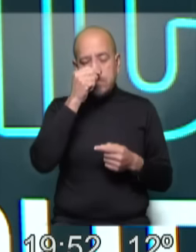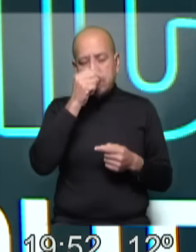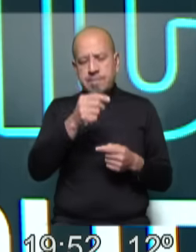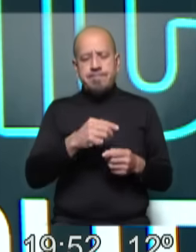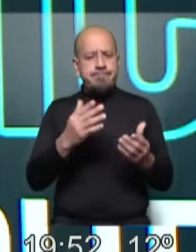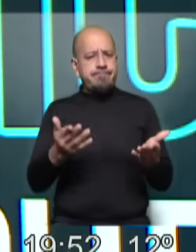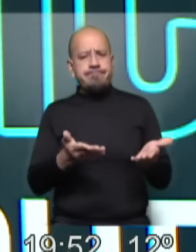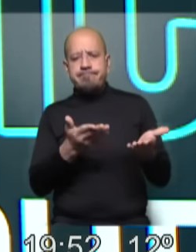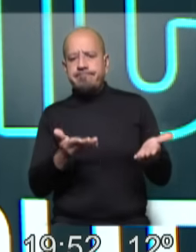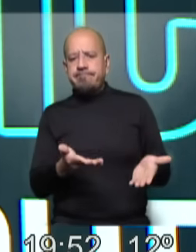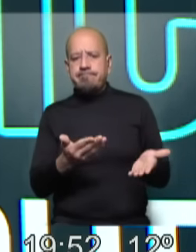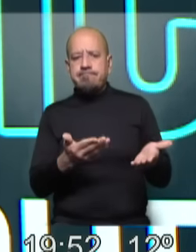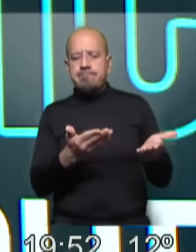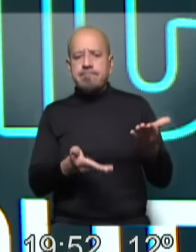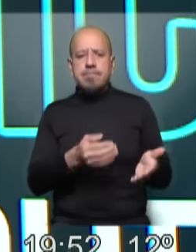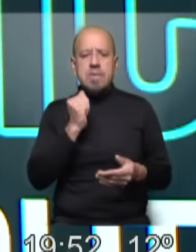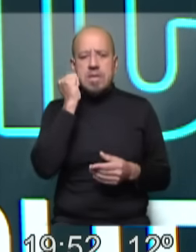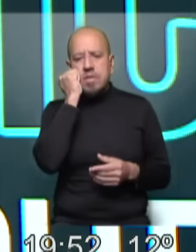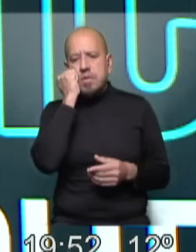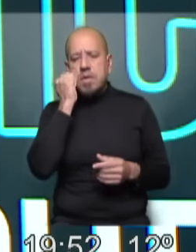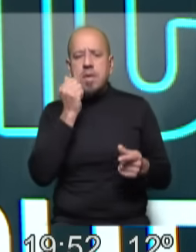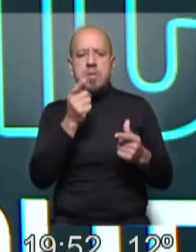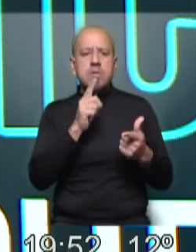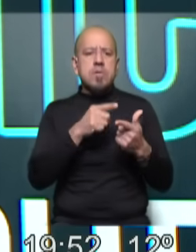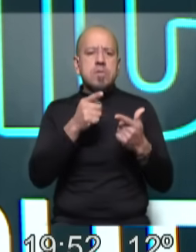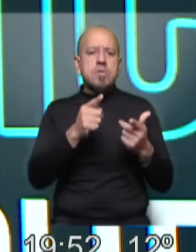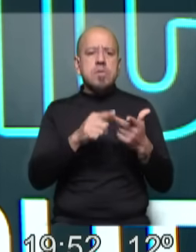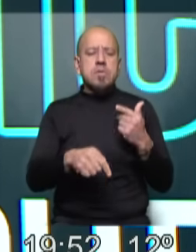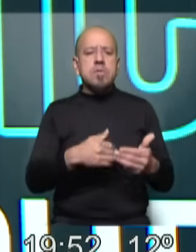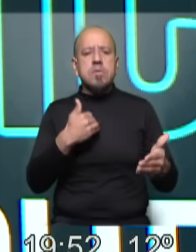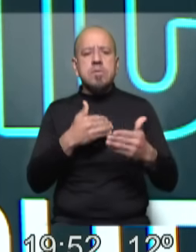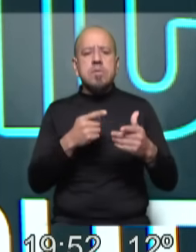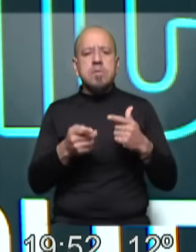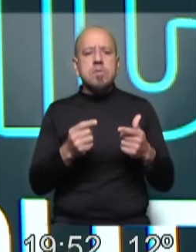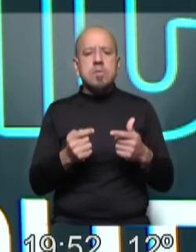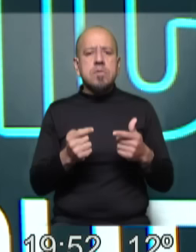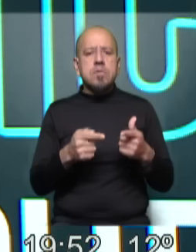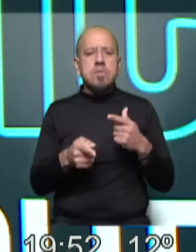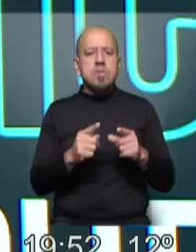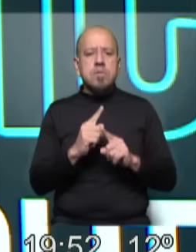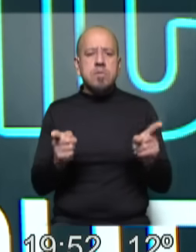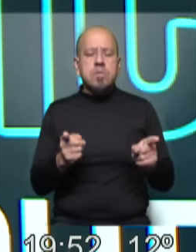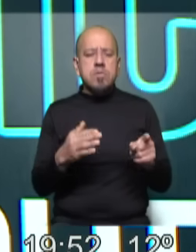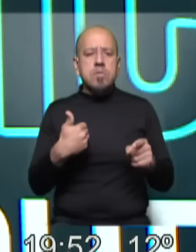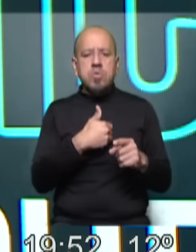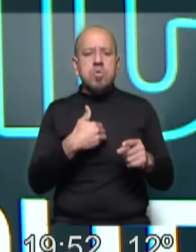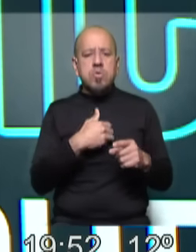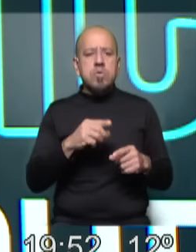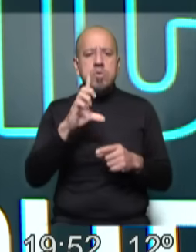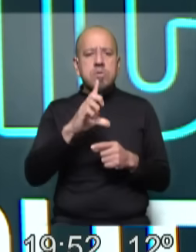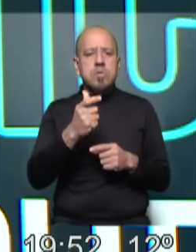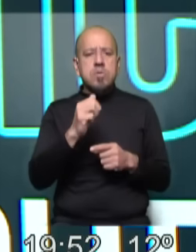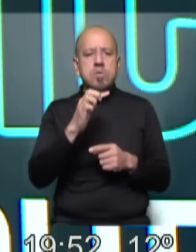es decir con con astesiano que era alguien cercano no era el mismo rol que tiene la flu por